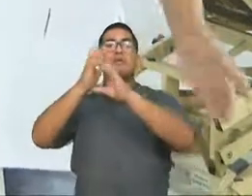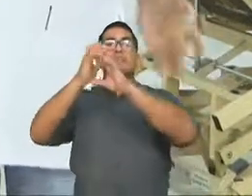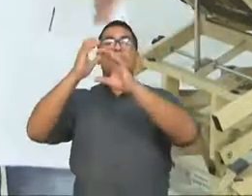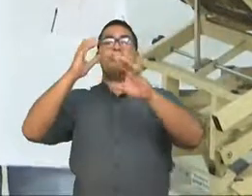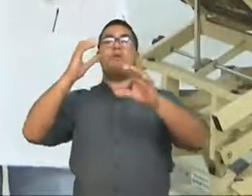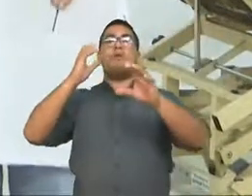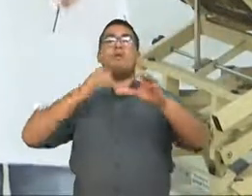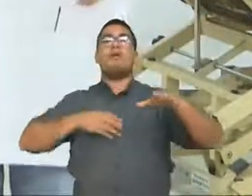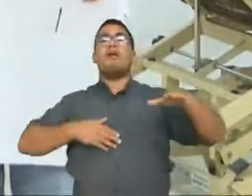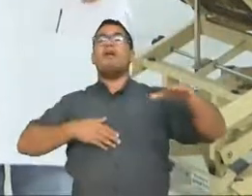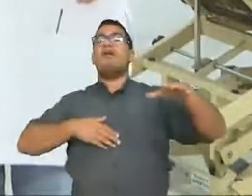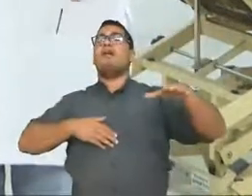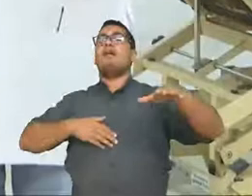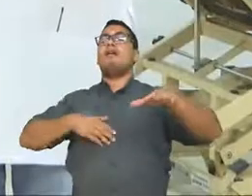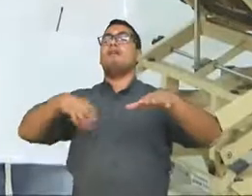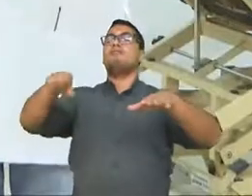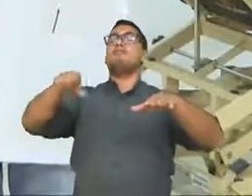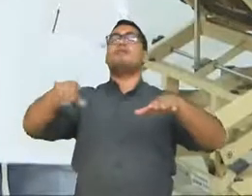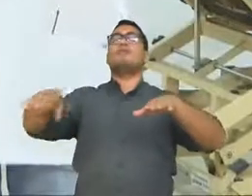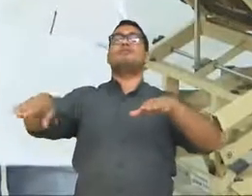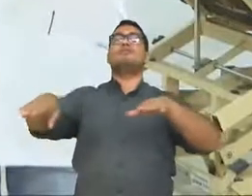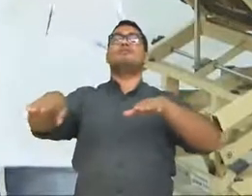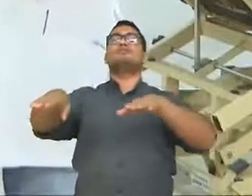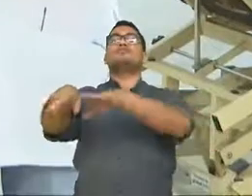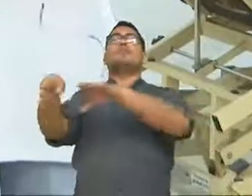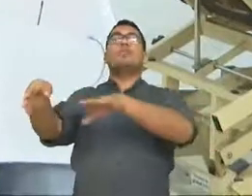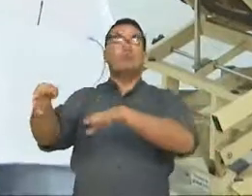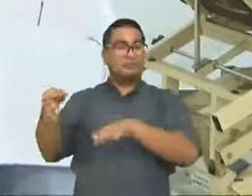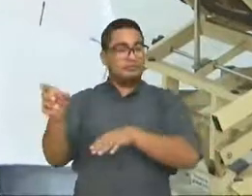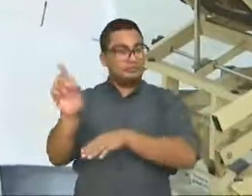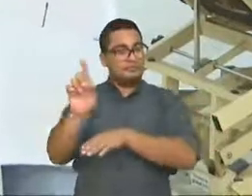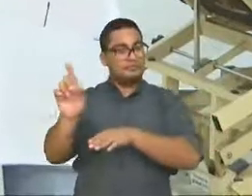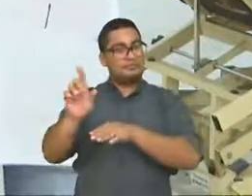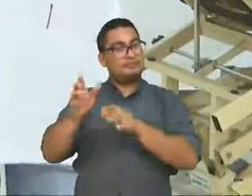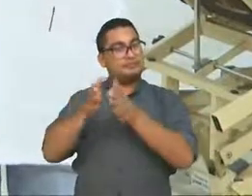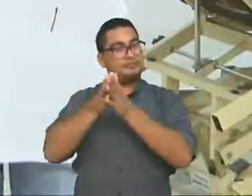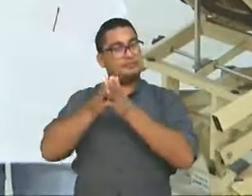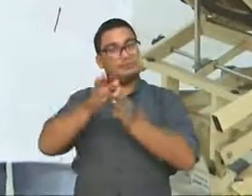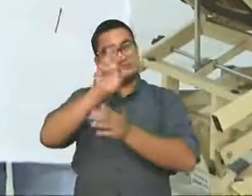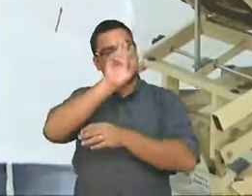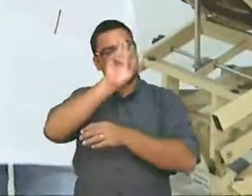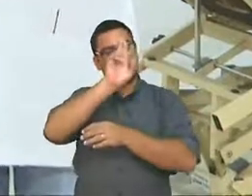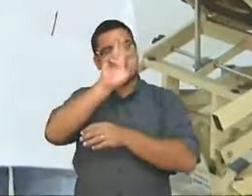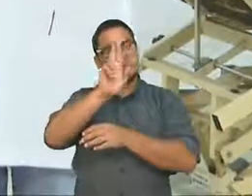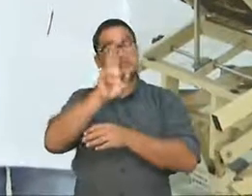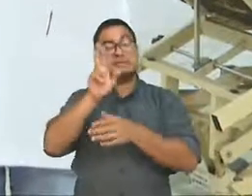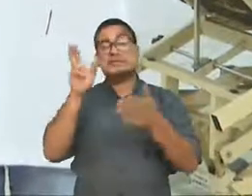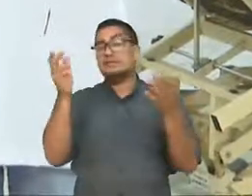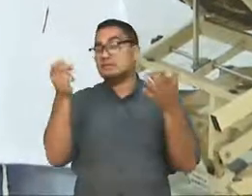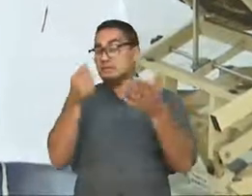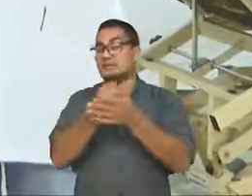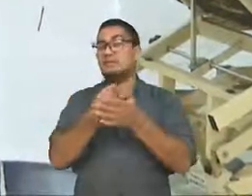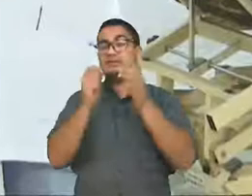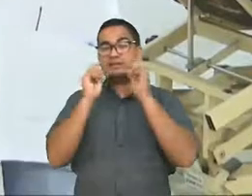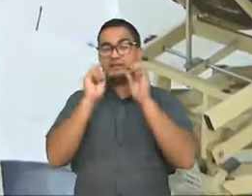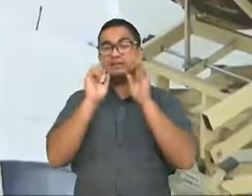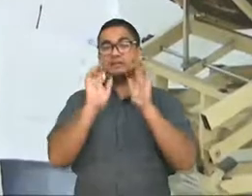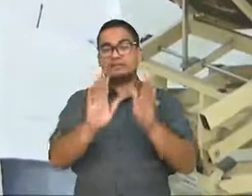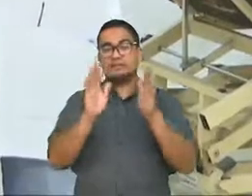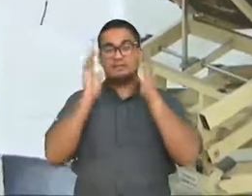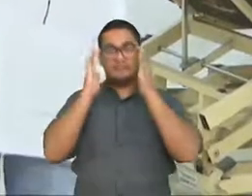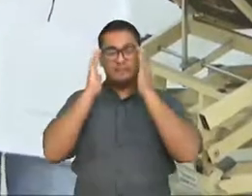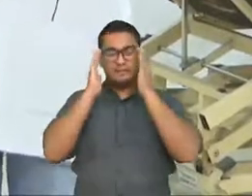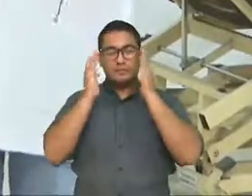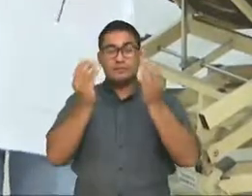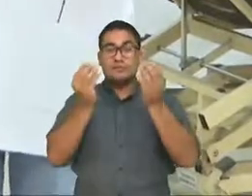irrespeto cuando va el motorizado, el bus les quiere cruzar, y entonces ahí es donde ya viene la tragedia. Hay muchos motorizados también que se